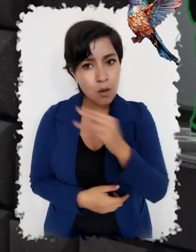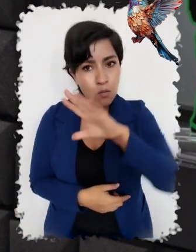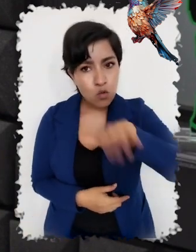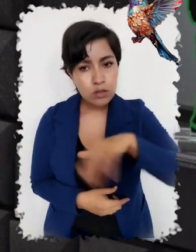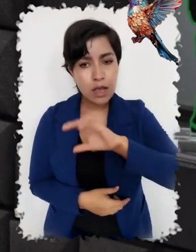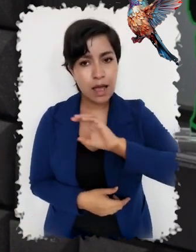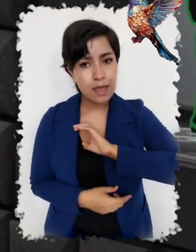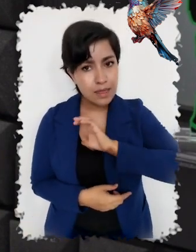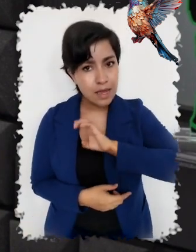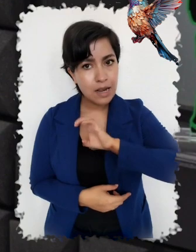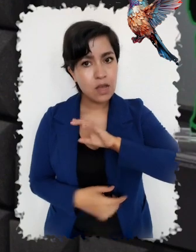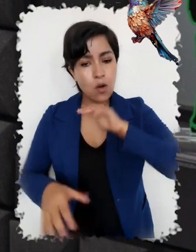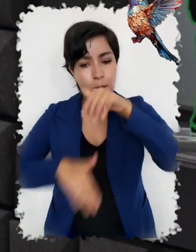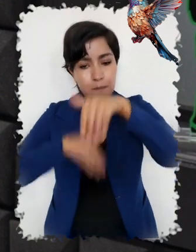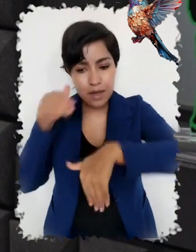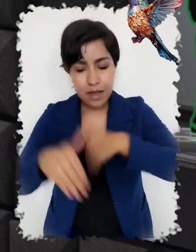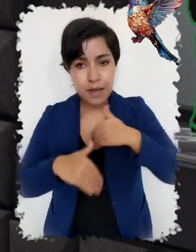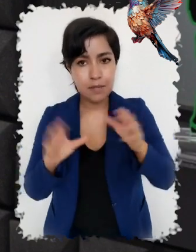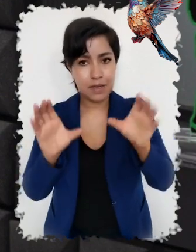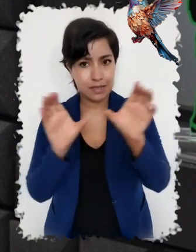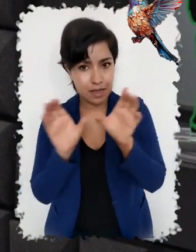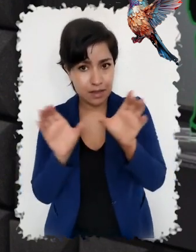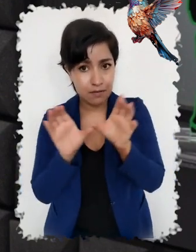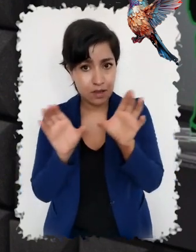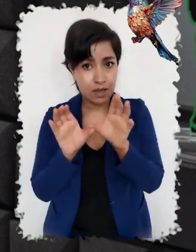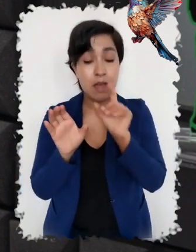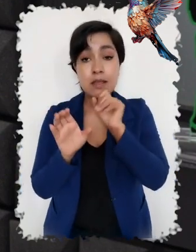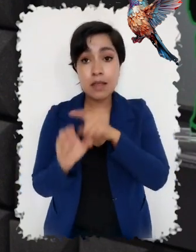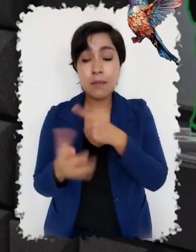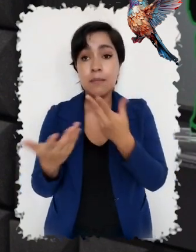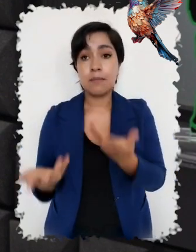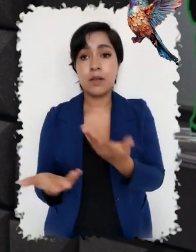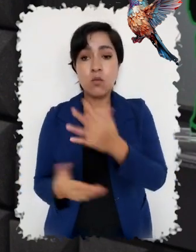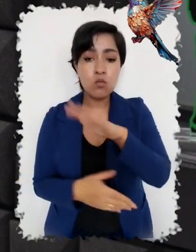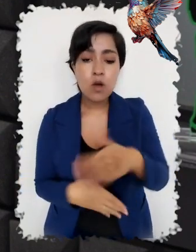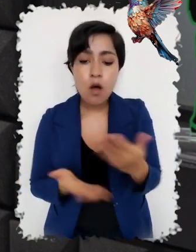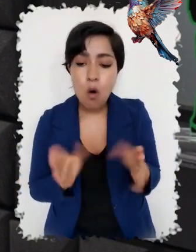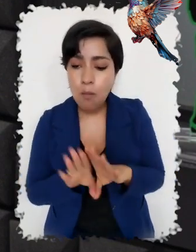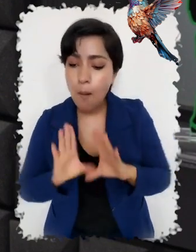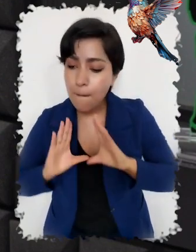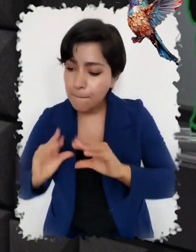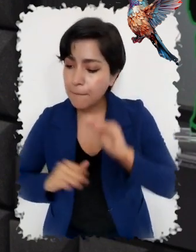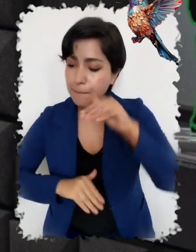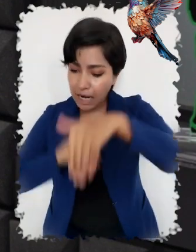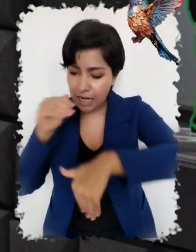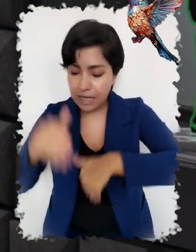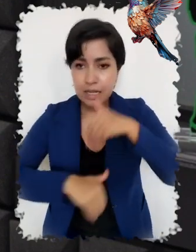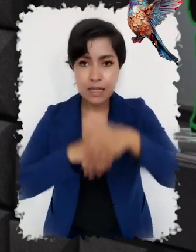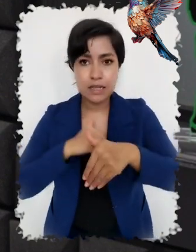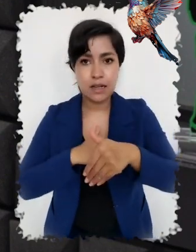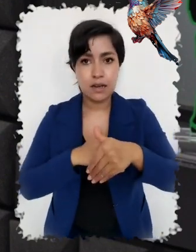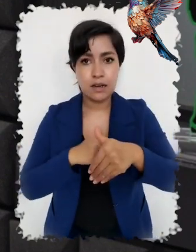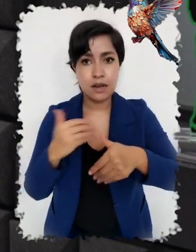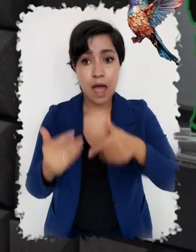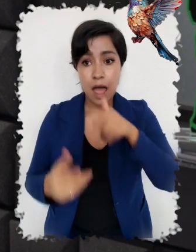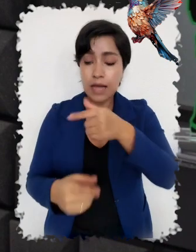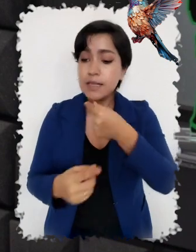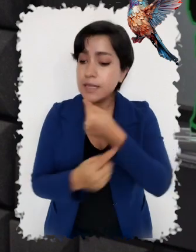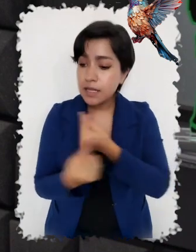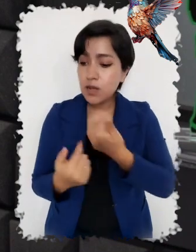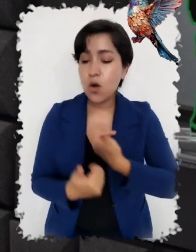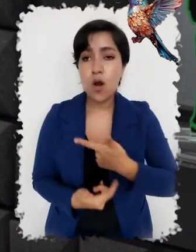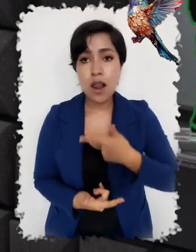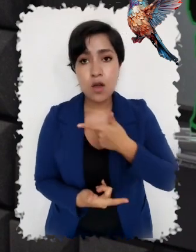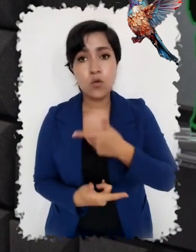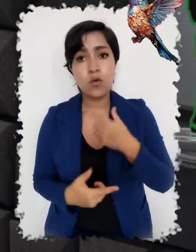un entrenador de natación que se certifique y que busque los medios para enseñarles a nadar O sea si le gusta tanto el